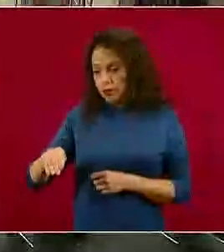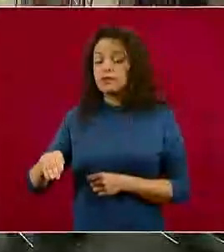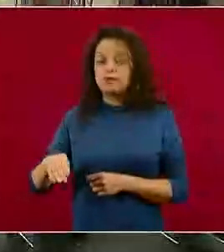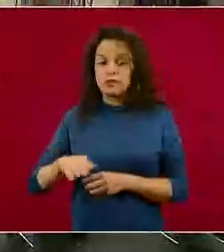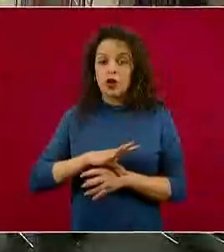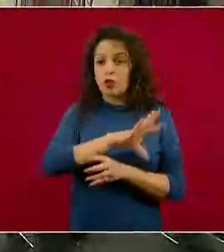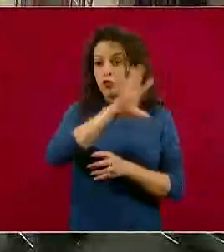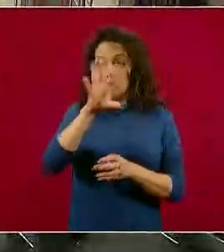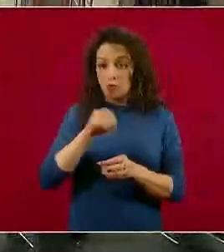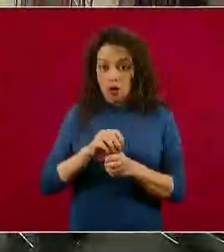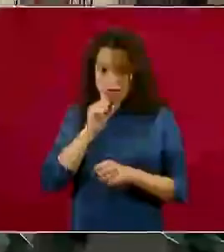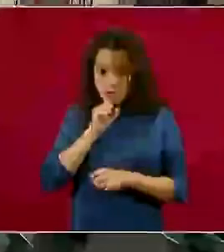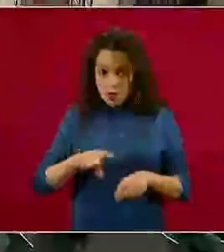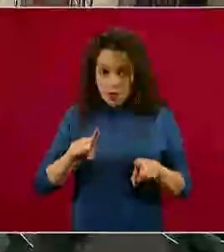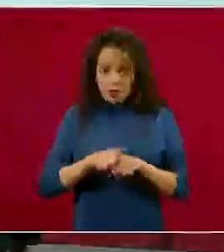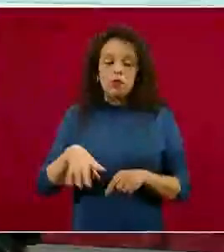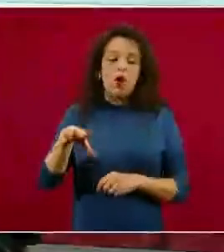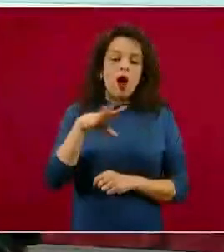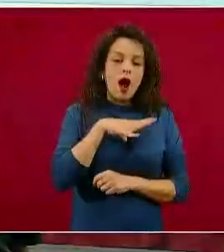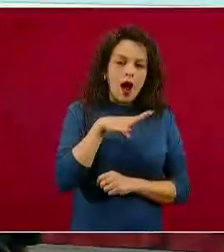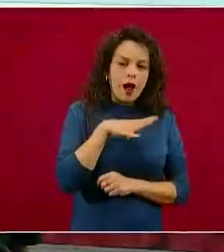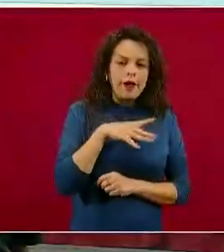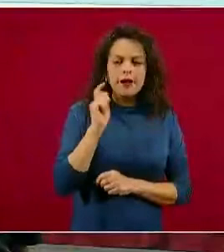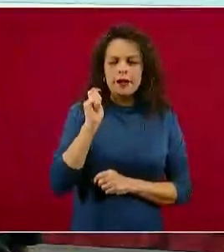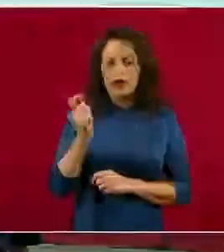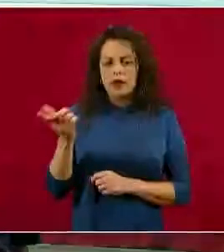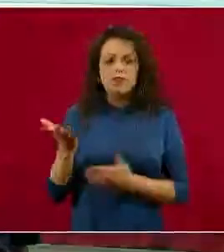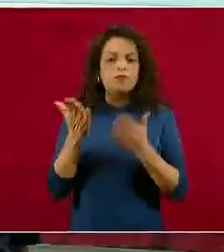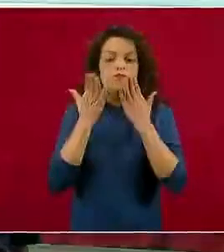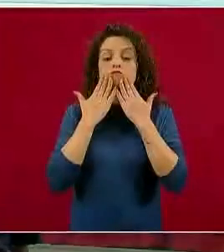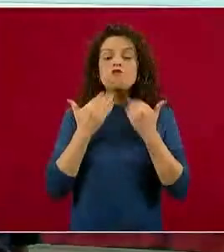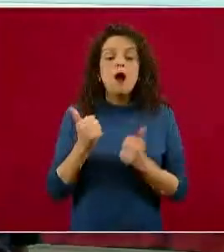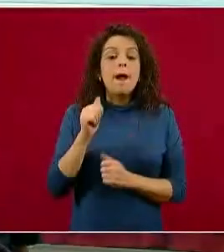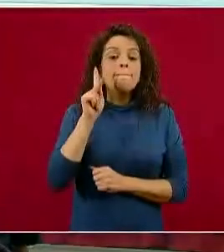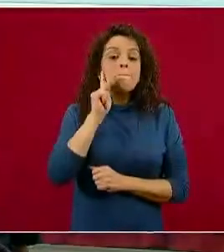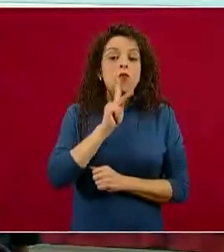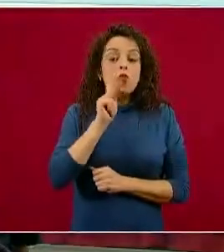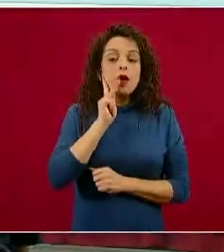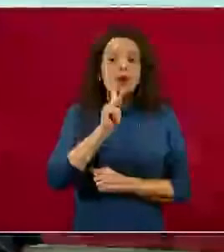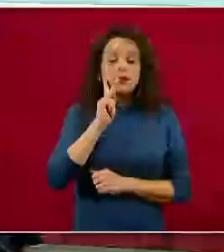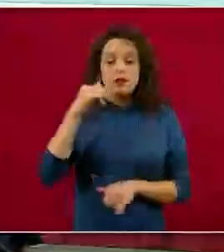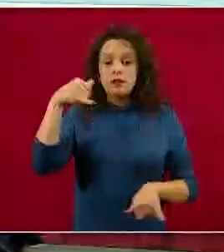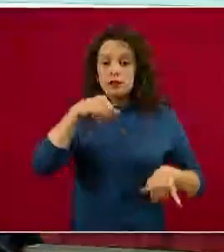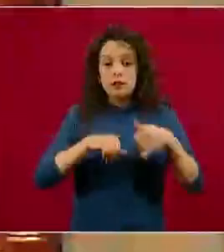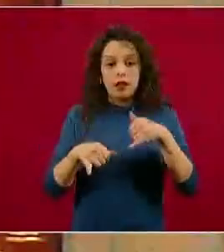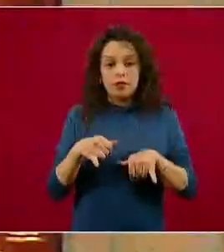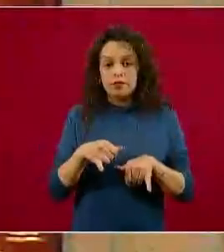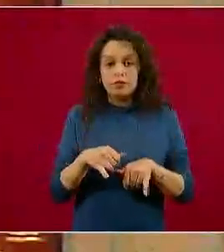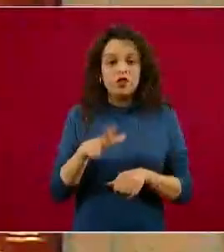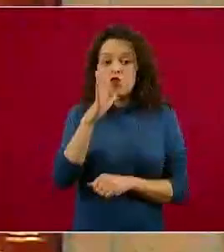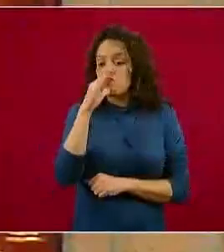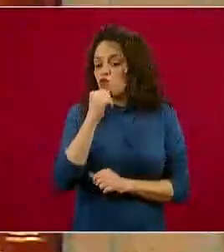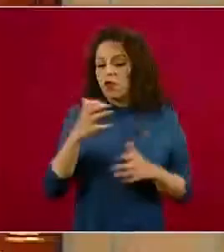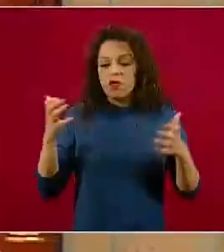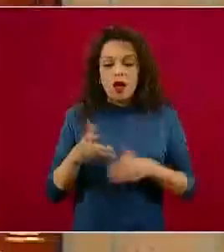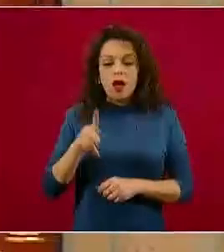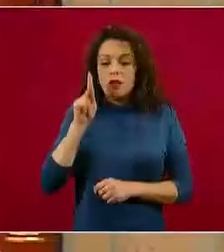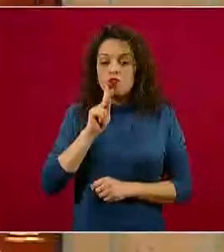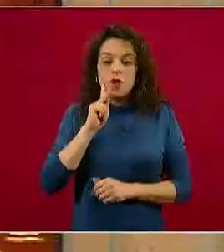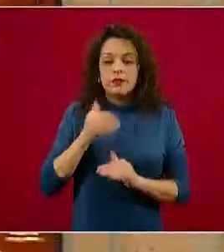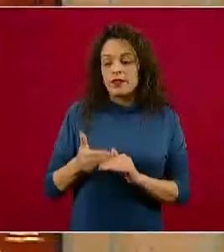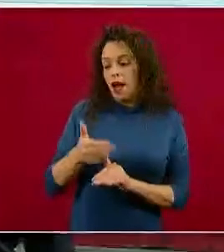casos, tenemos aquellas que no tienen una muestra, que en su momento no llegaron a poder tener una muestra